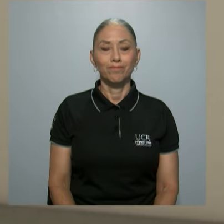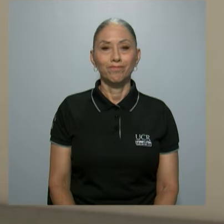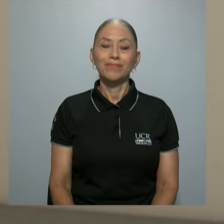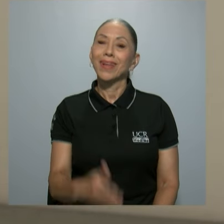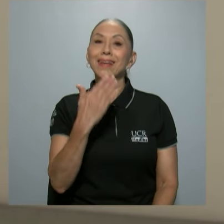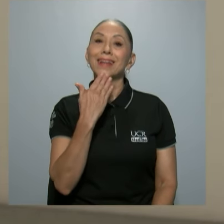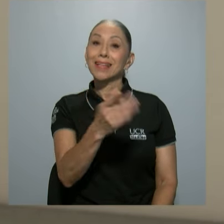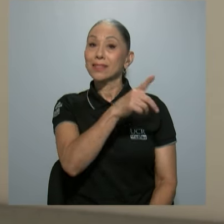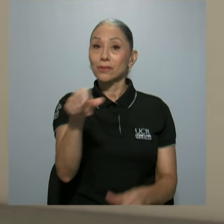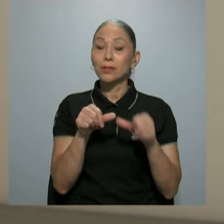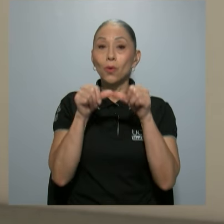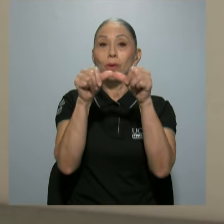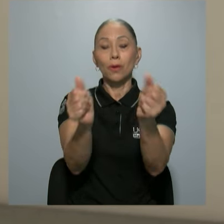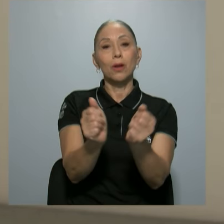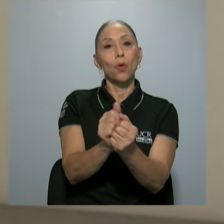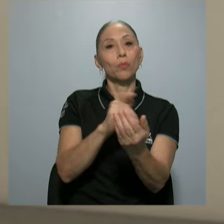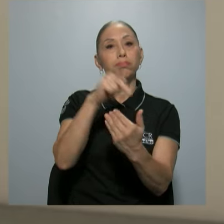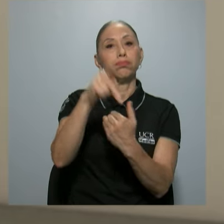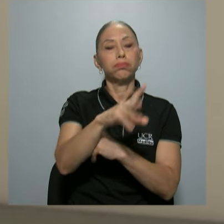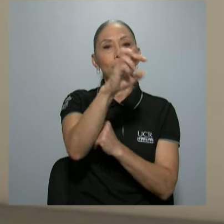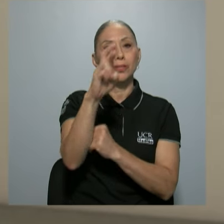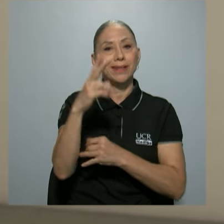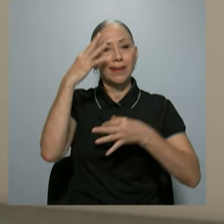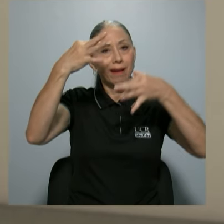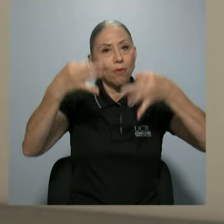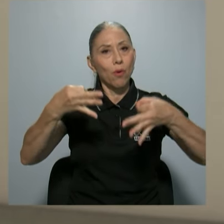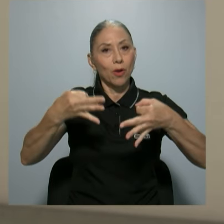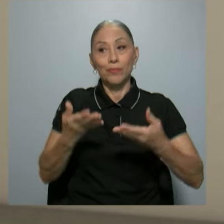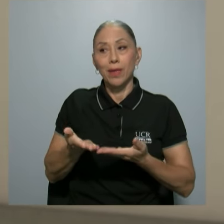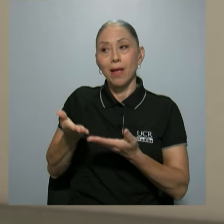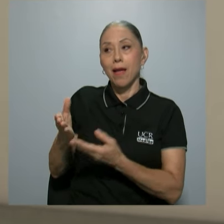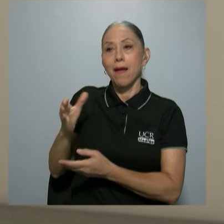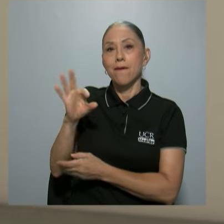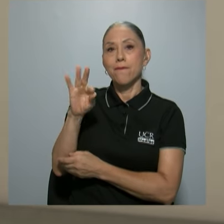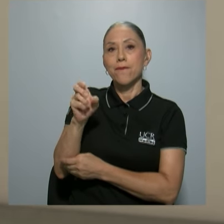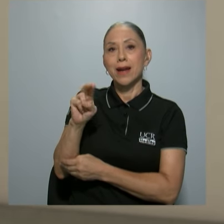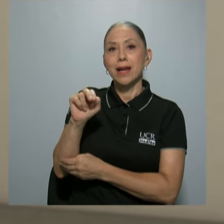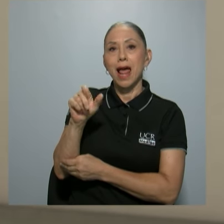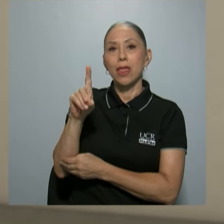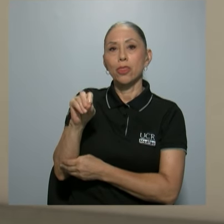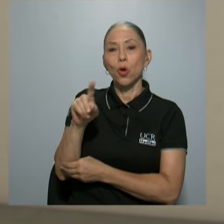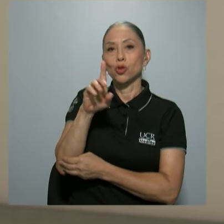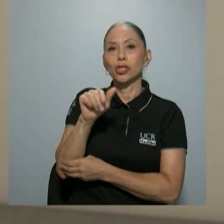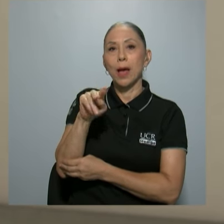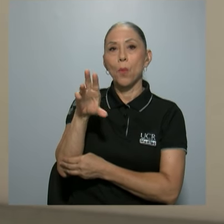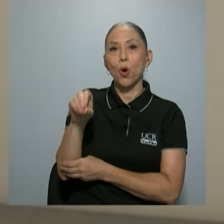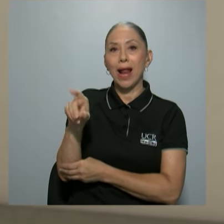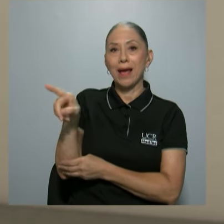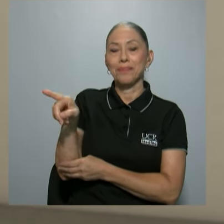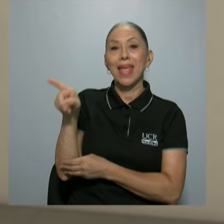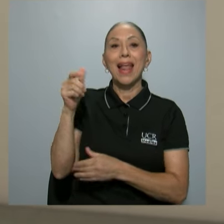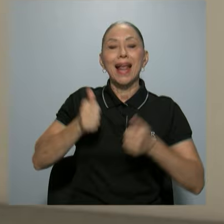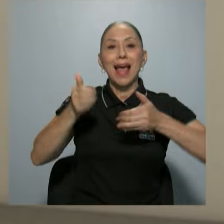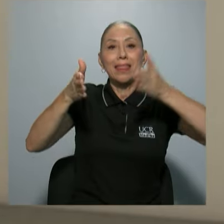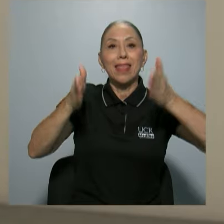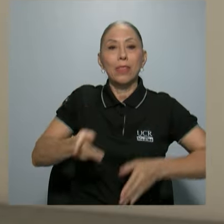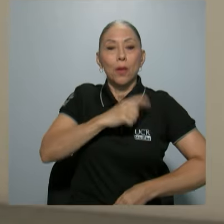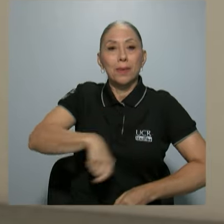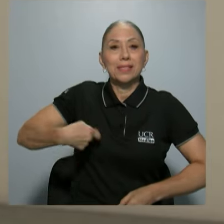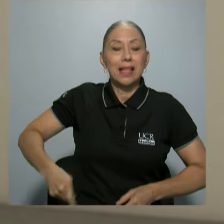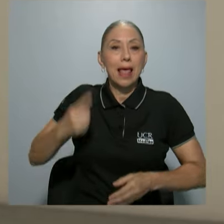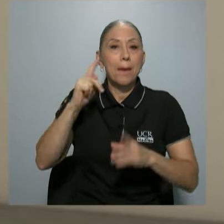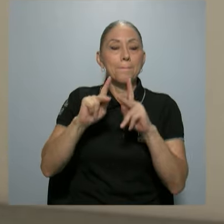Gracias por mantenerse con Costa Rica en Juego. Estamos con Fernando Zamora. Él es el candidato a la presidencia de la República por el partido